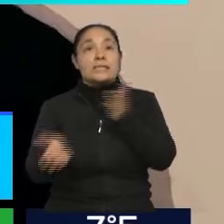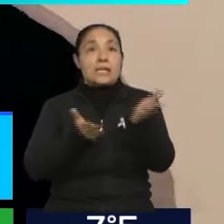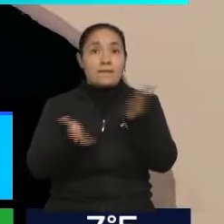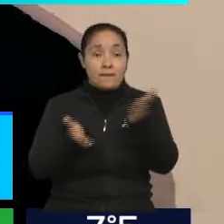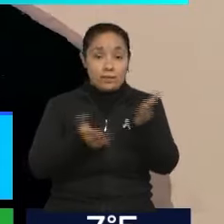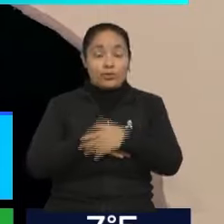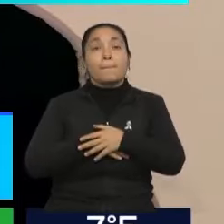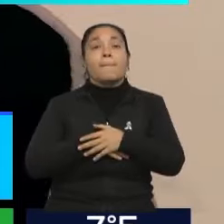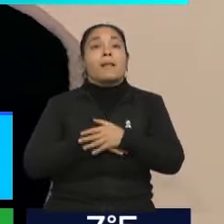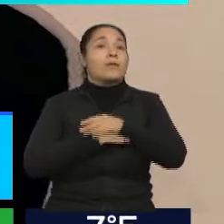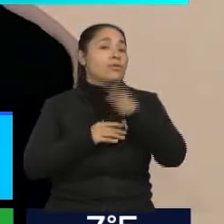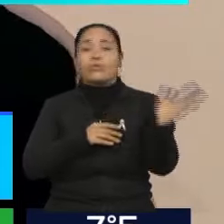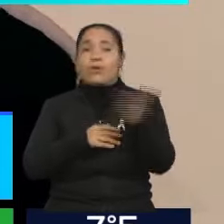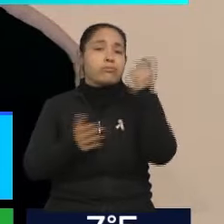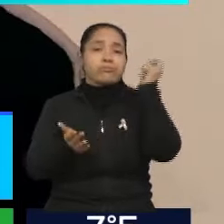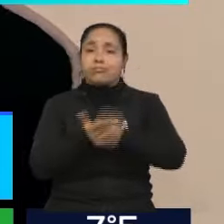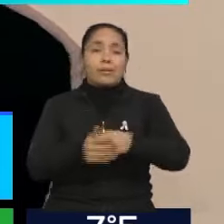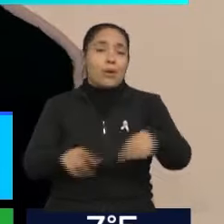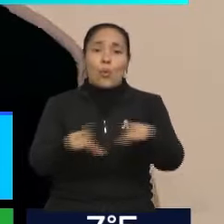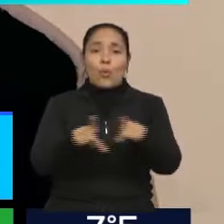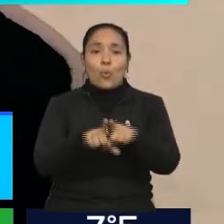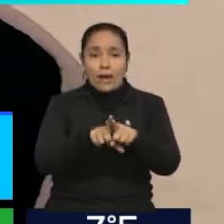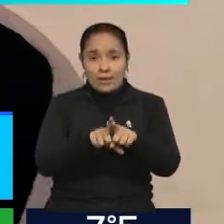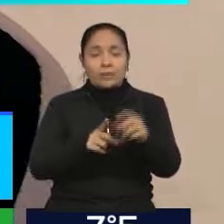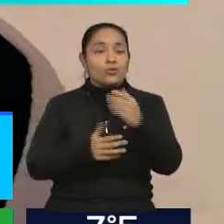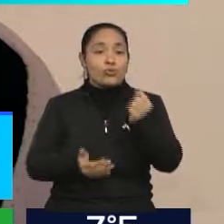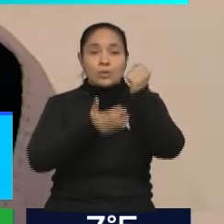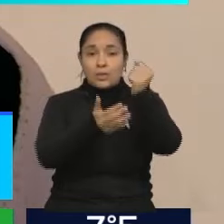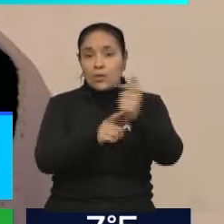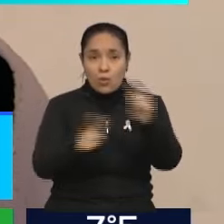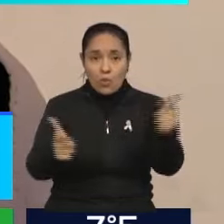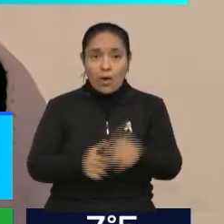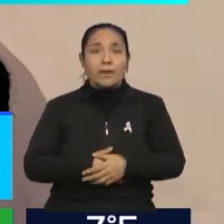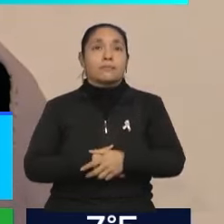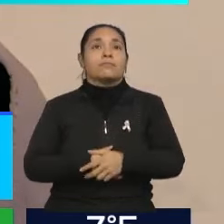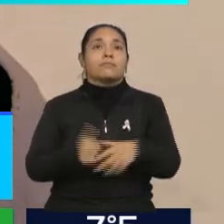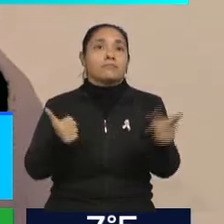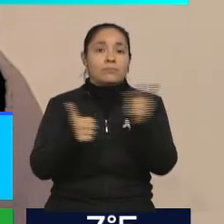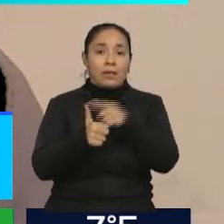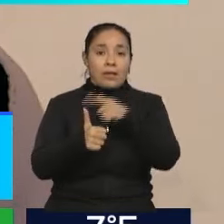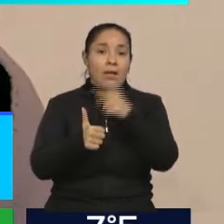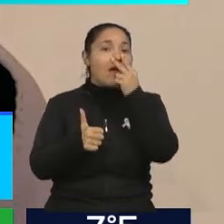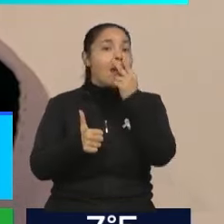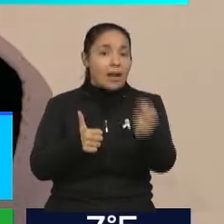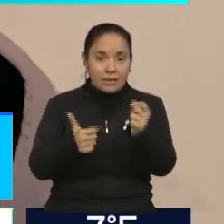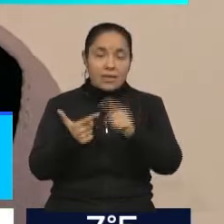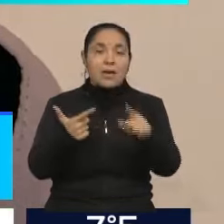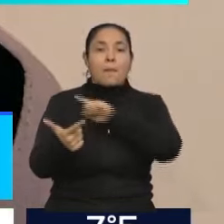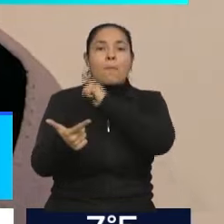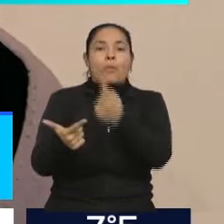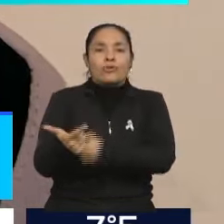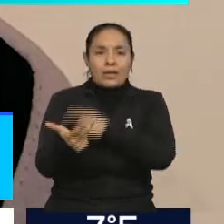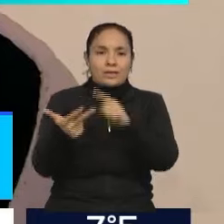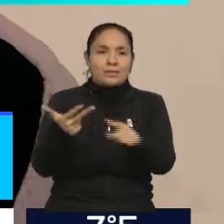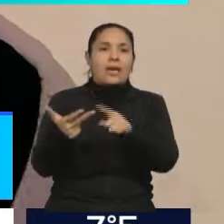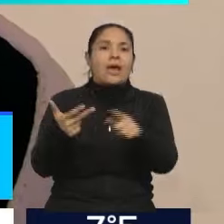todos por igual la gente que no tiene subsidio, que está básicamente compuesto de la energía, la potencia y los